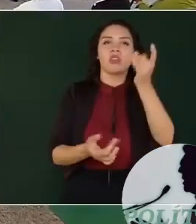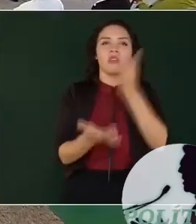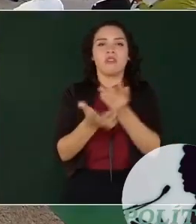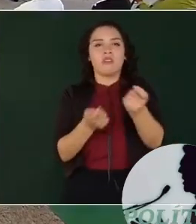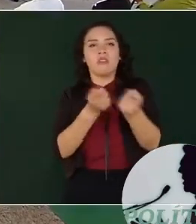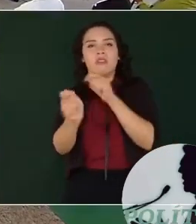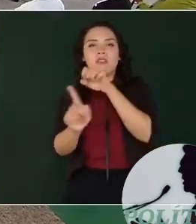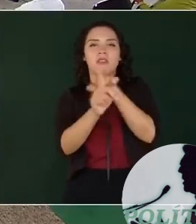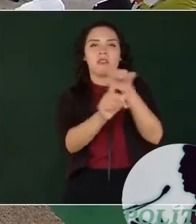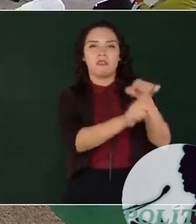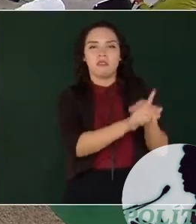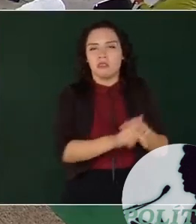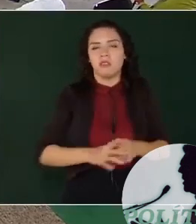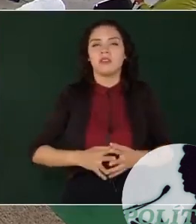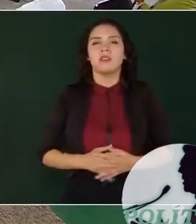Así,